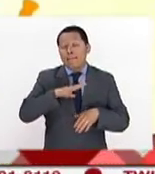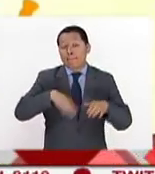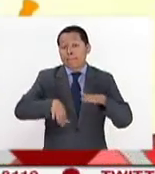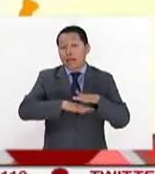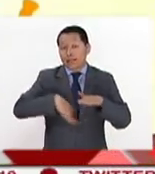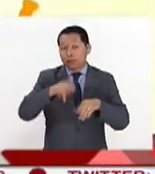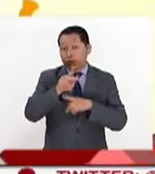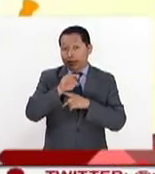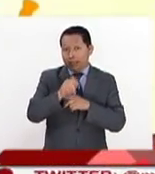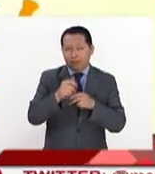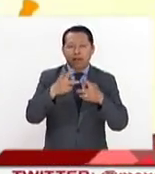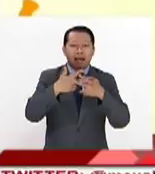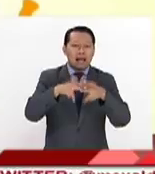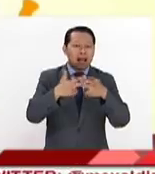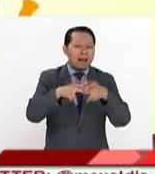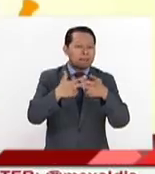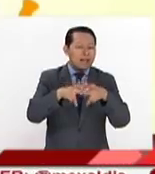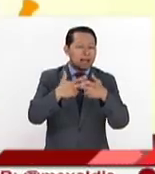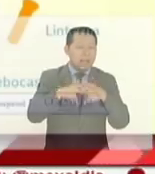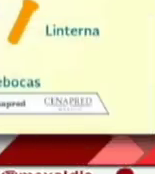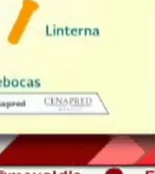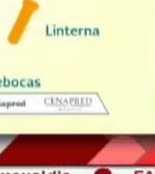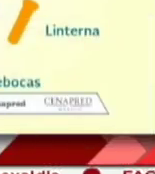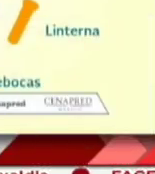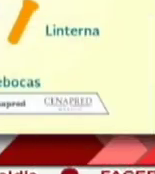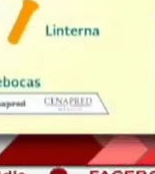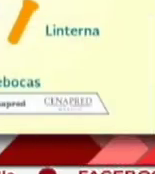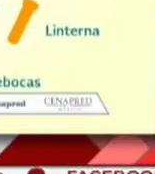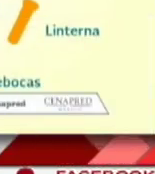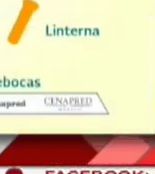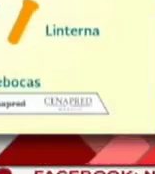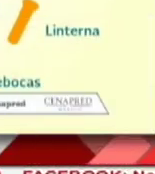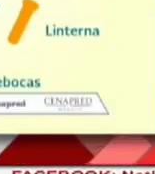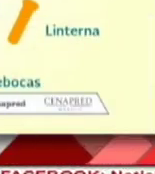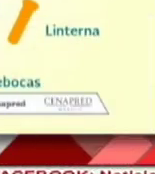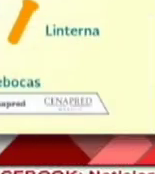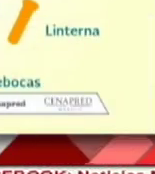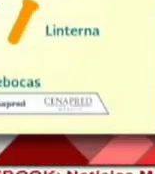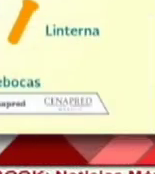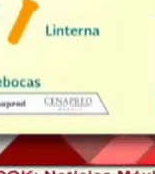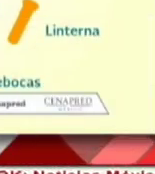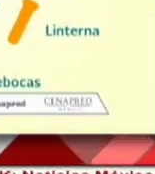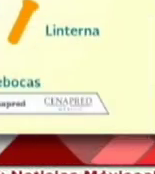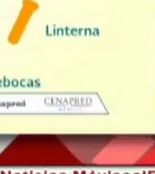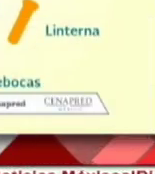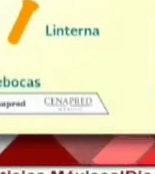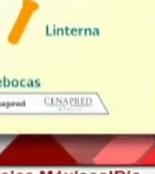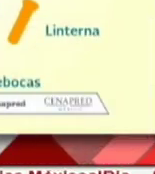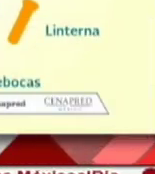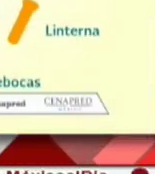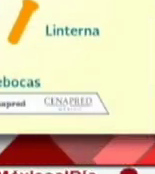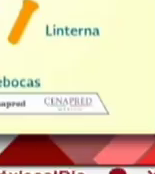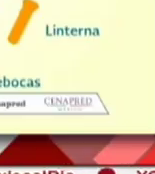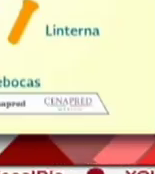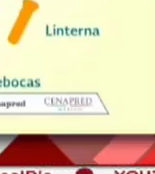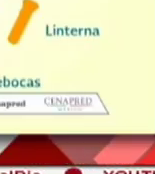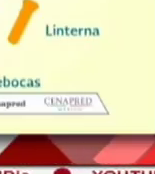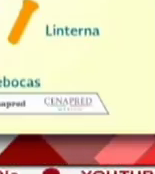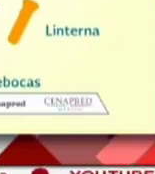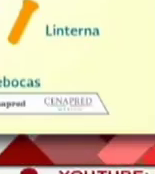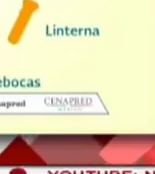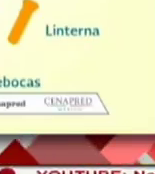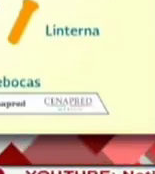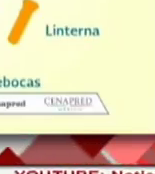de herramienta para cualquier situación que se nos presente, copia de las llaves de la casa, del